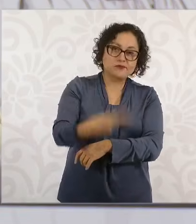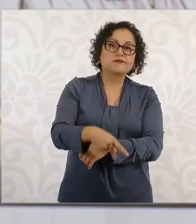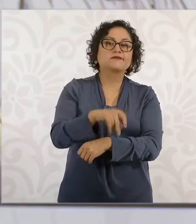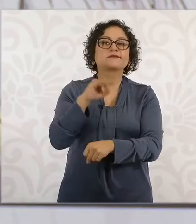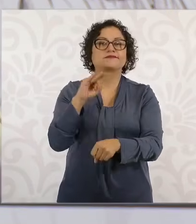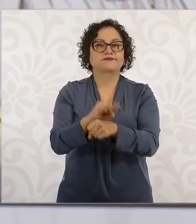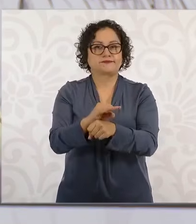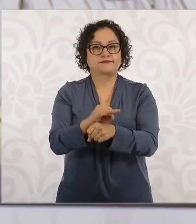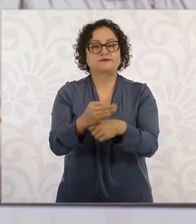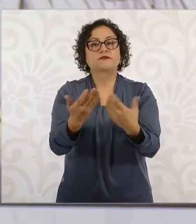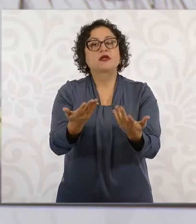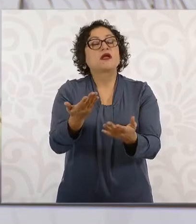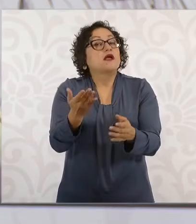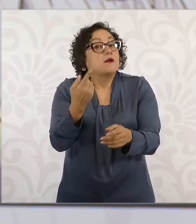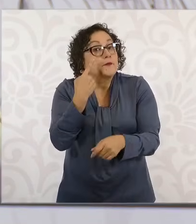Nosotros dependemos